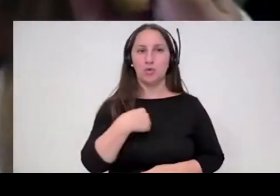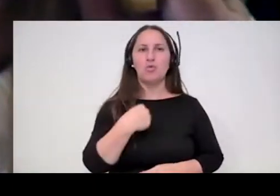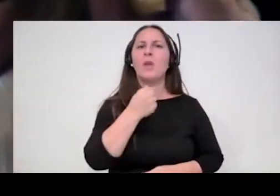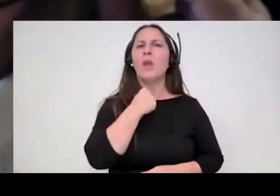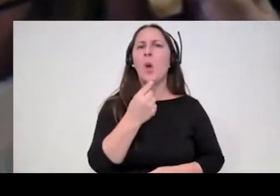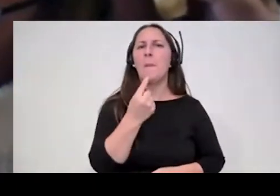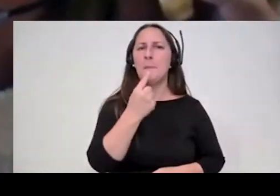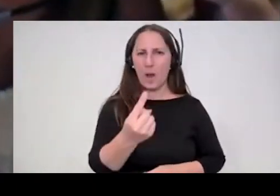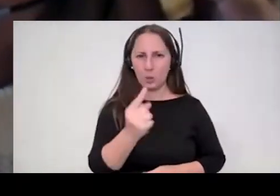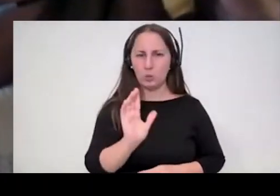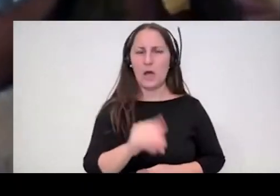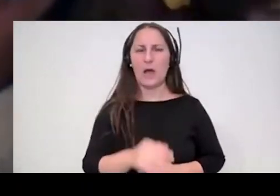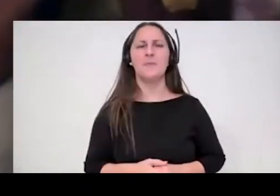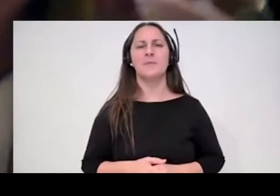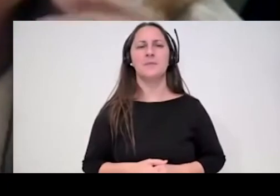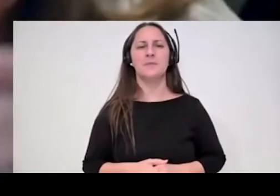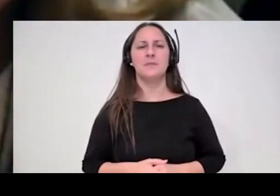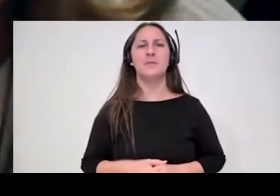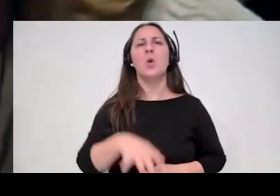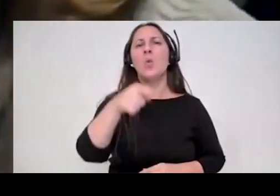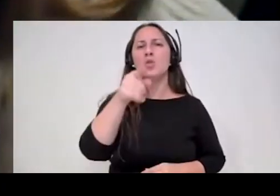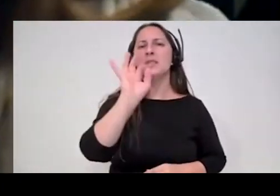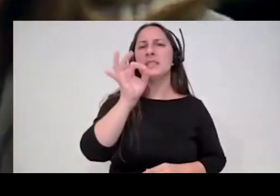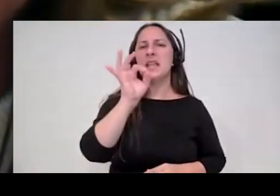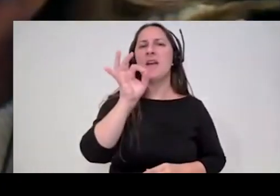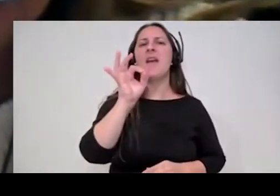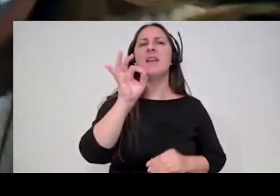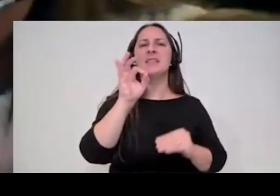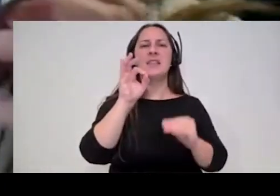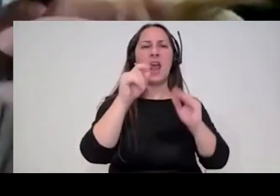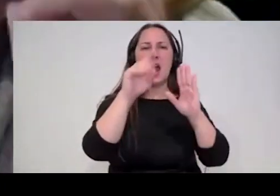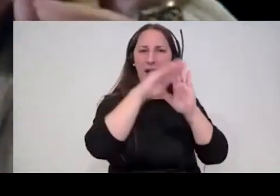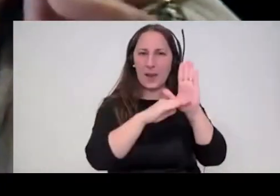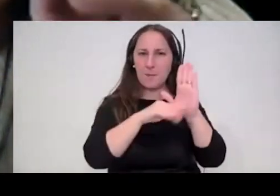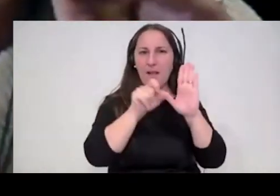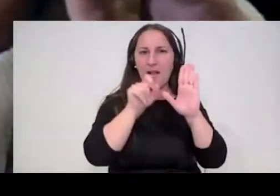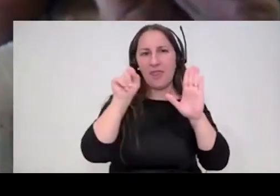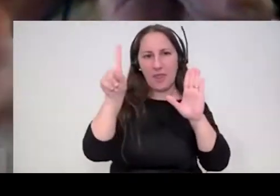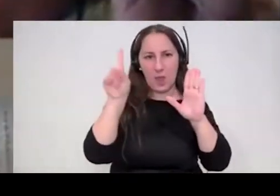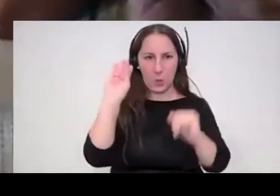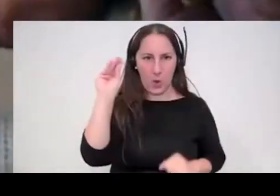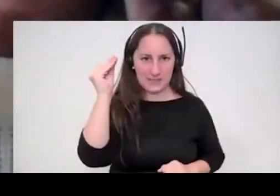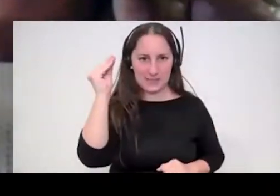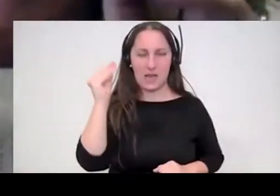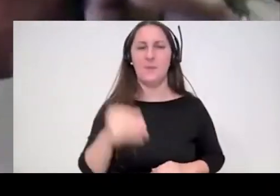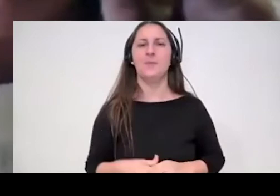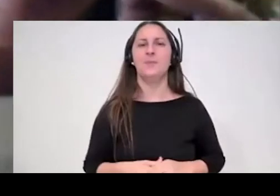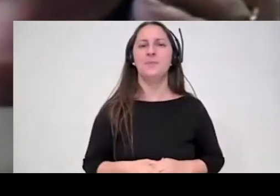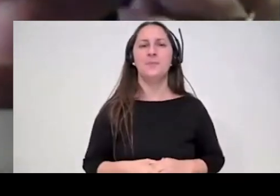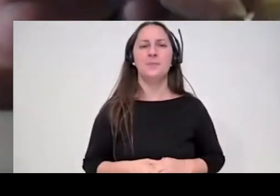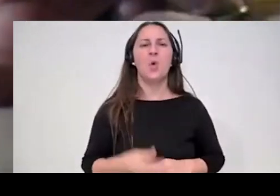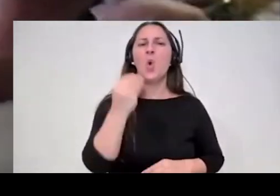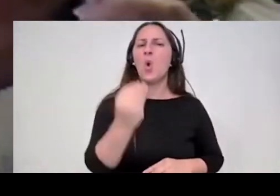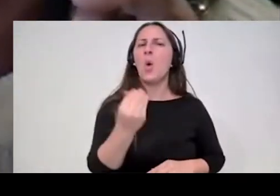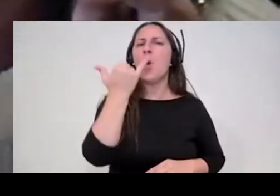sabés del régimen brasilero. ¿Cómo es que existen 3